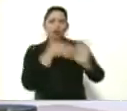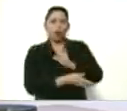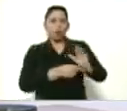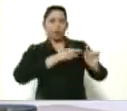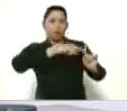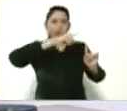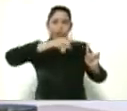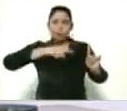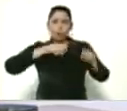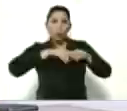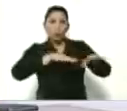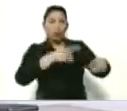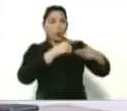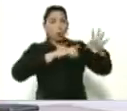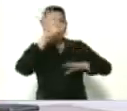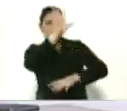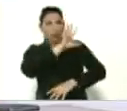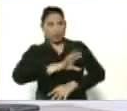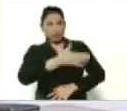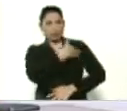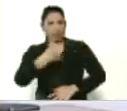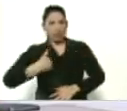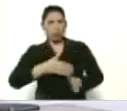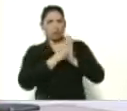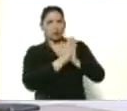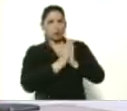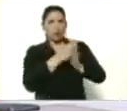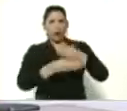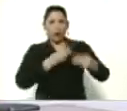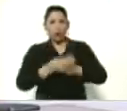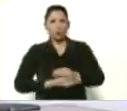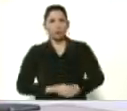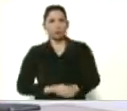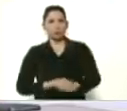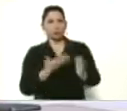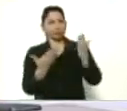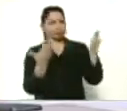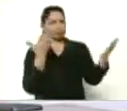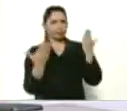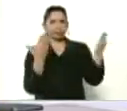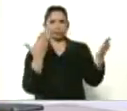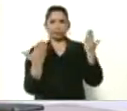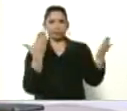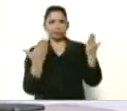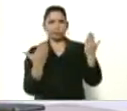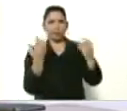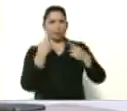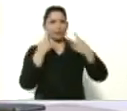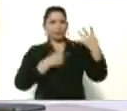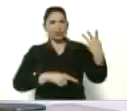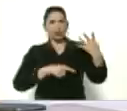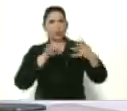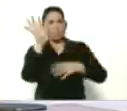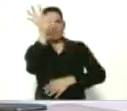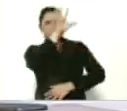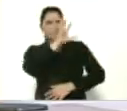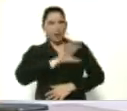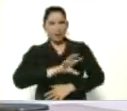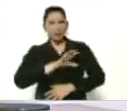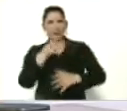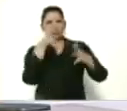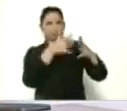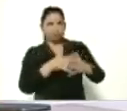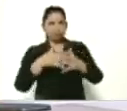de hoy de los otros países. Yo quiero que hagamos esa comparación con los distintos países, Estados